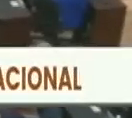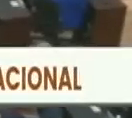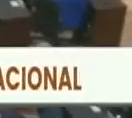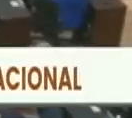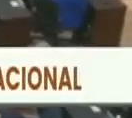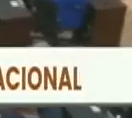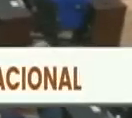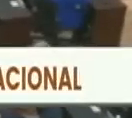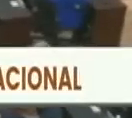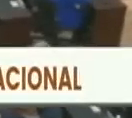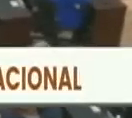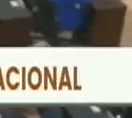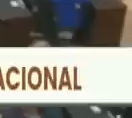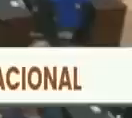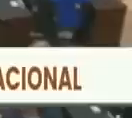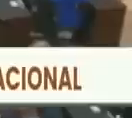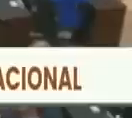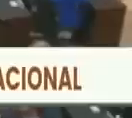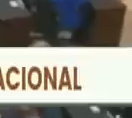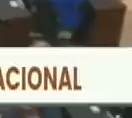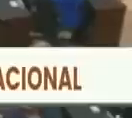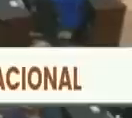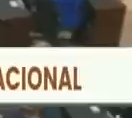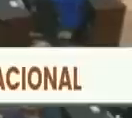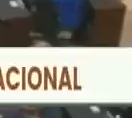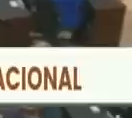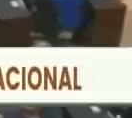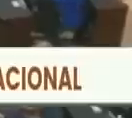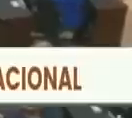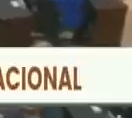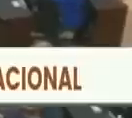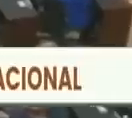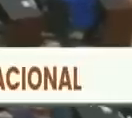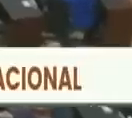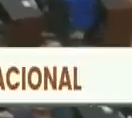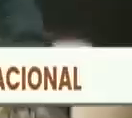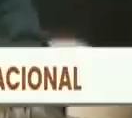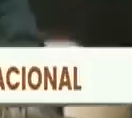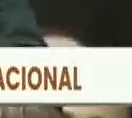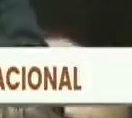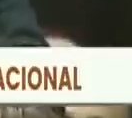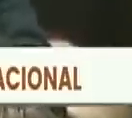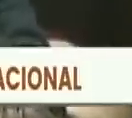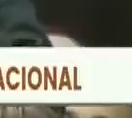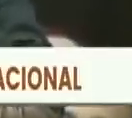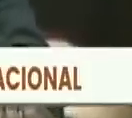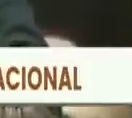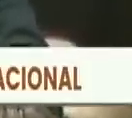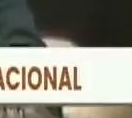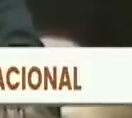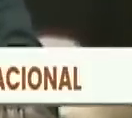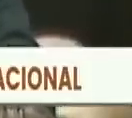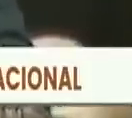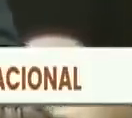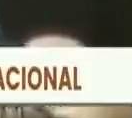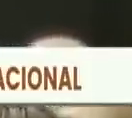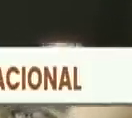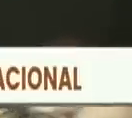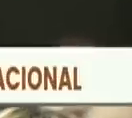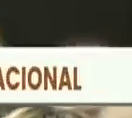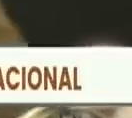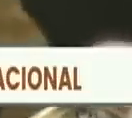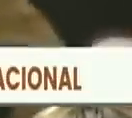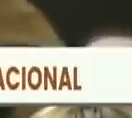Orden, orden, diputados, orden. Señor presidente, colegas diputados y diputadas, las